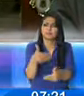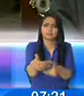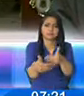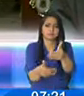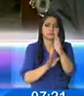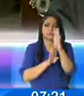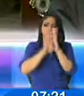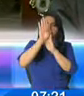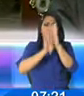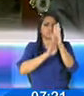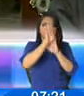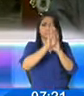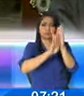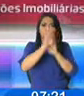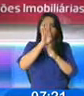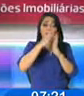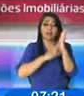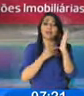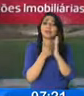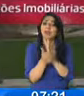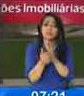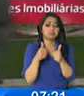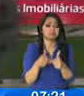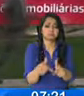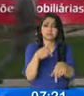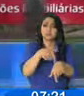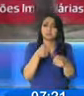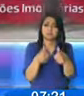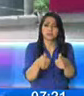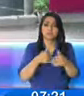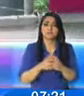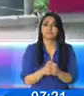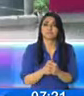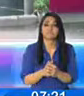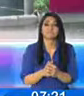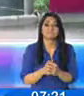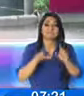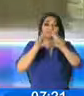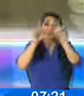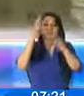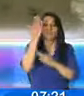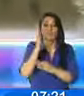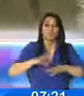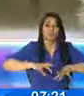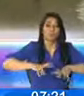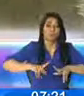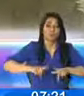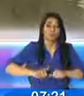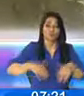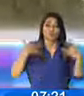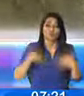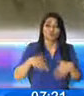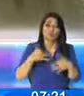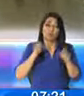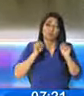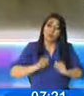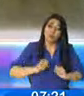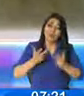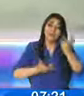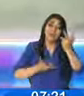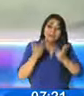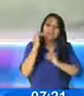delante del del calendario los escándalos de corrupción en los que está inmersos o de brech podrían dificultar el financiamiento